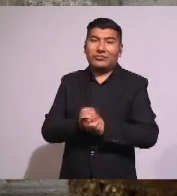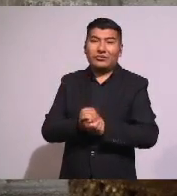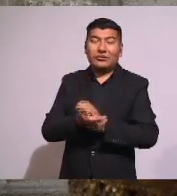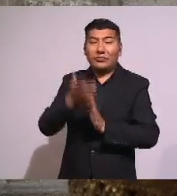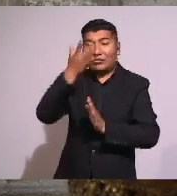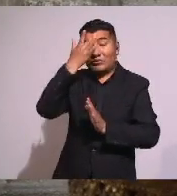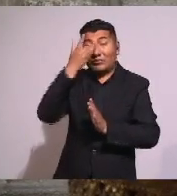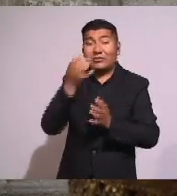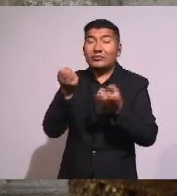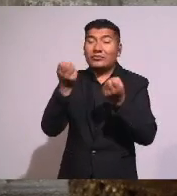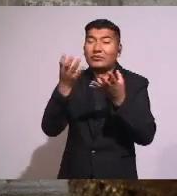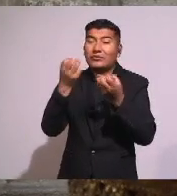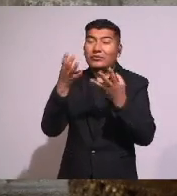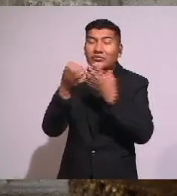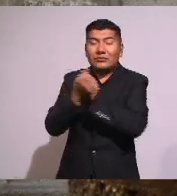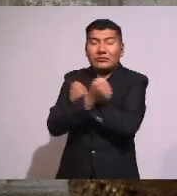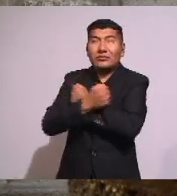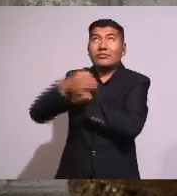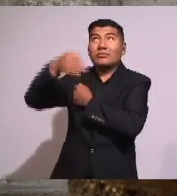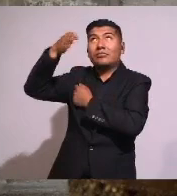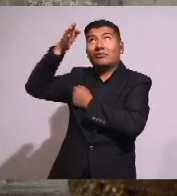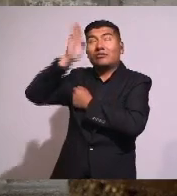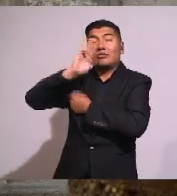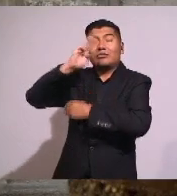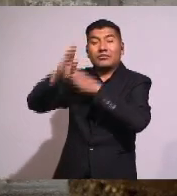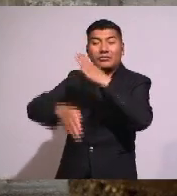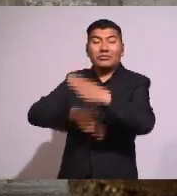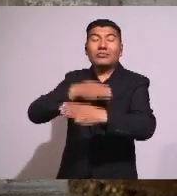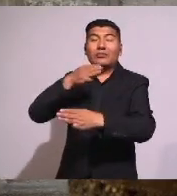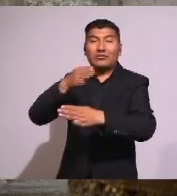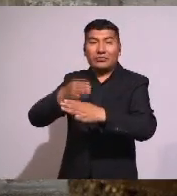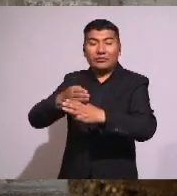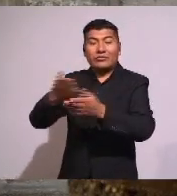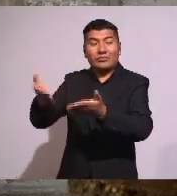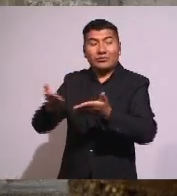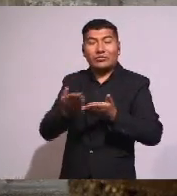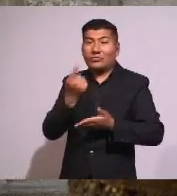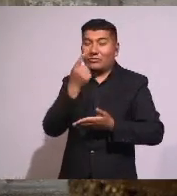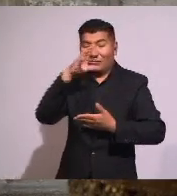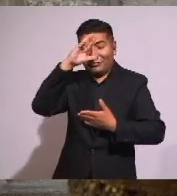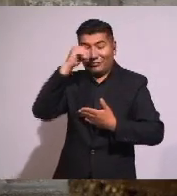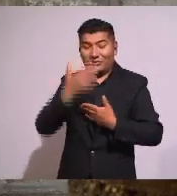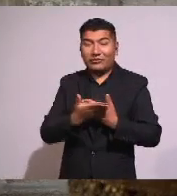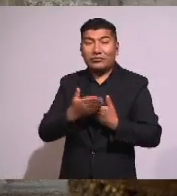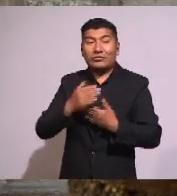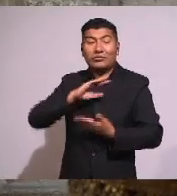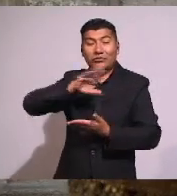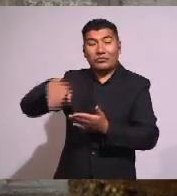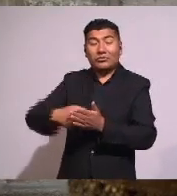porque tanto amó Dios al mundo que dio a su primogénito para que todo el